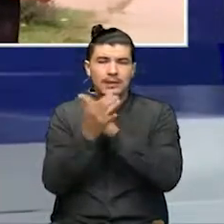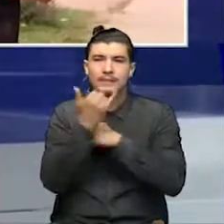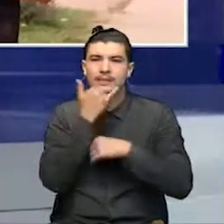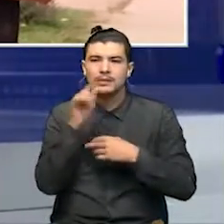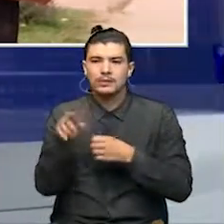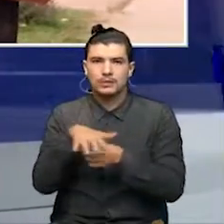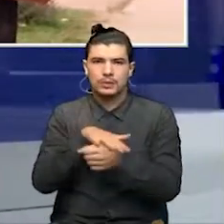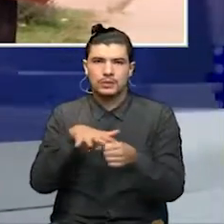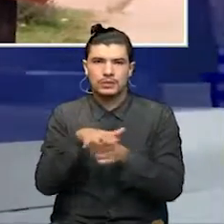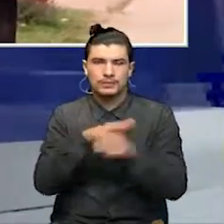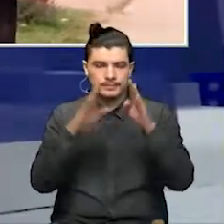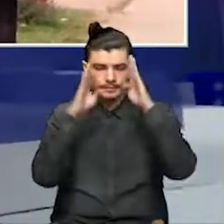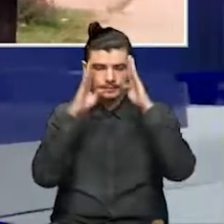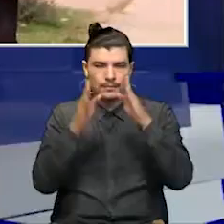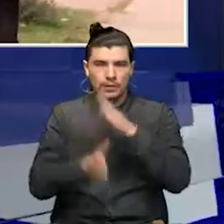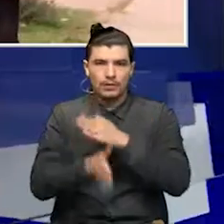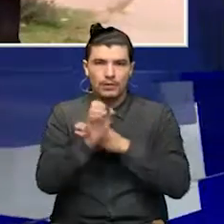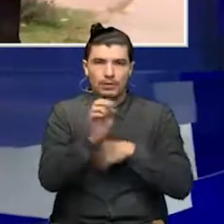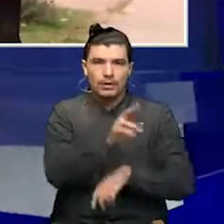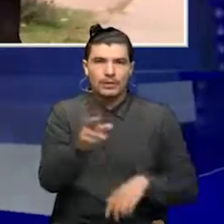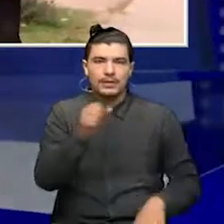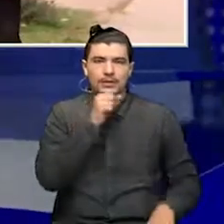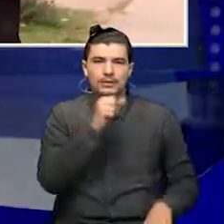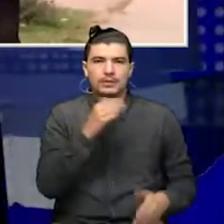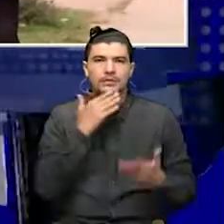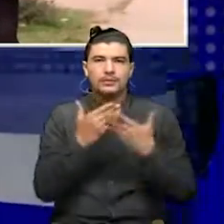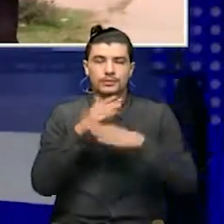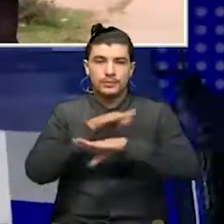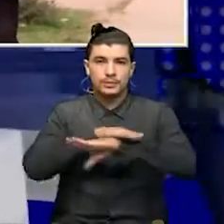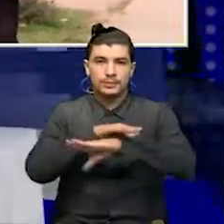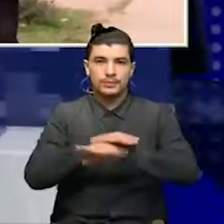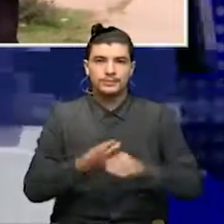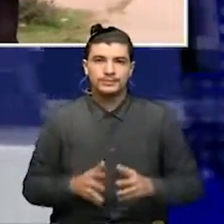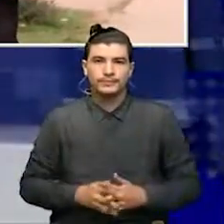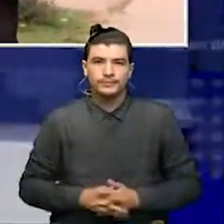norte de Santander, con la Cámara de Jesús Zúñiga. Raúl Rolando Castro para Oriente Noticias. Muy buenas tardes.